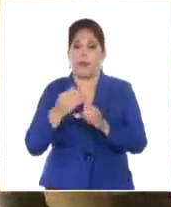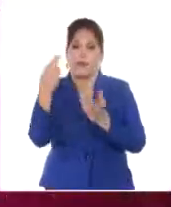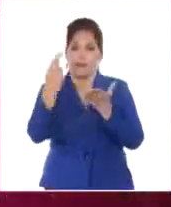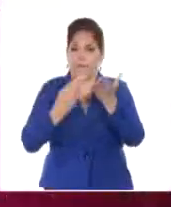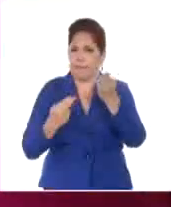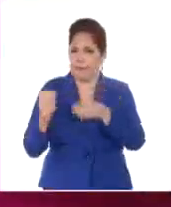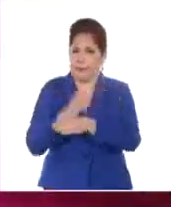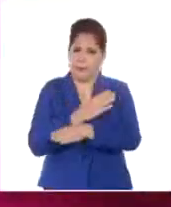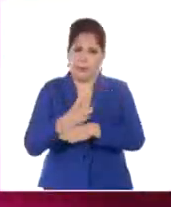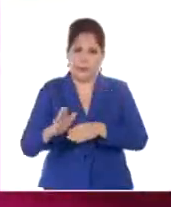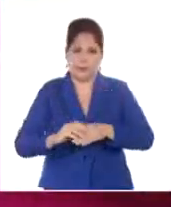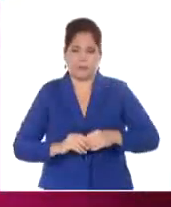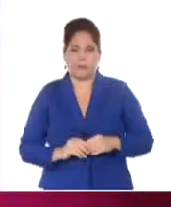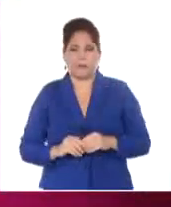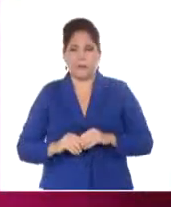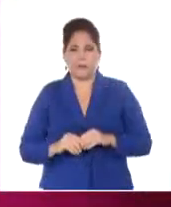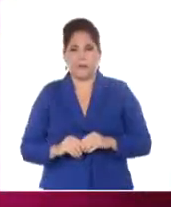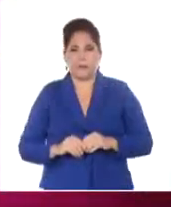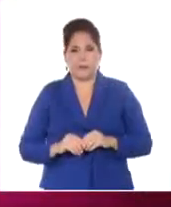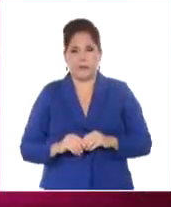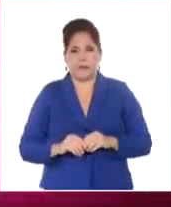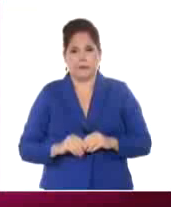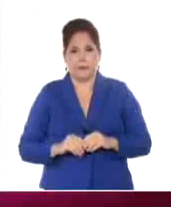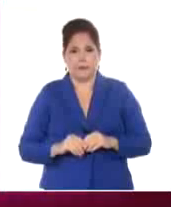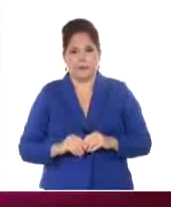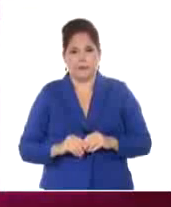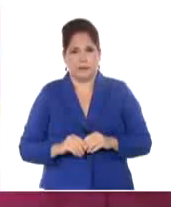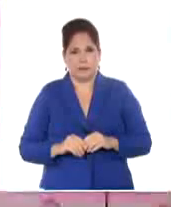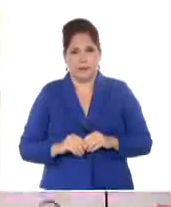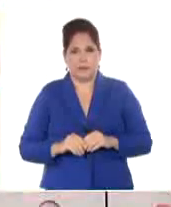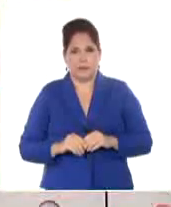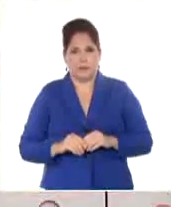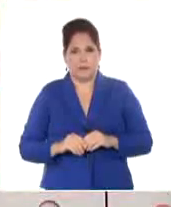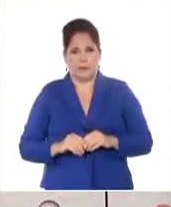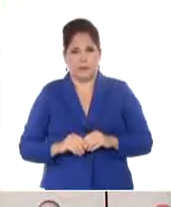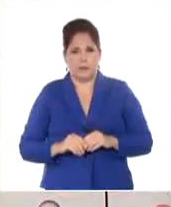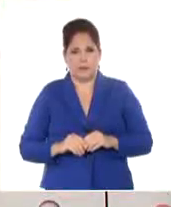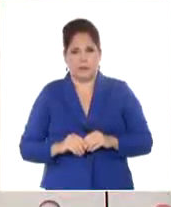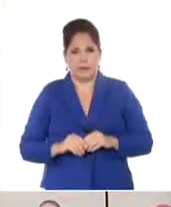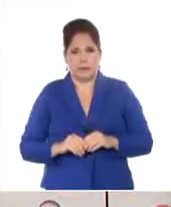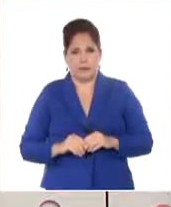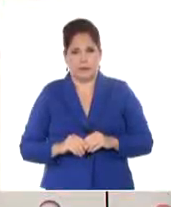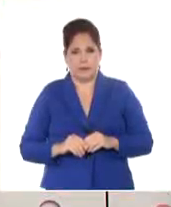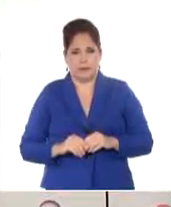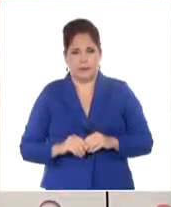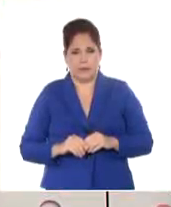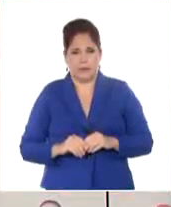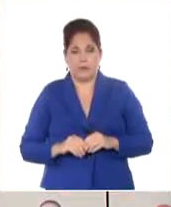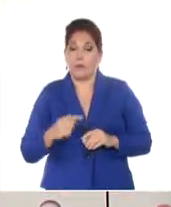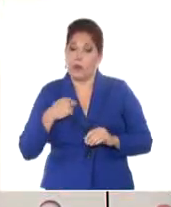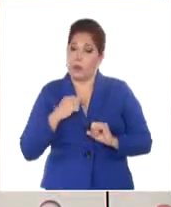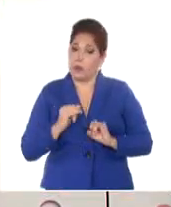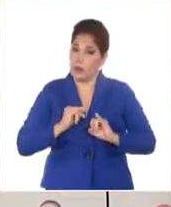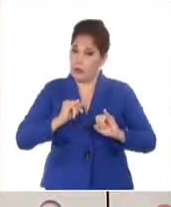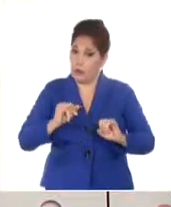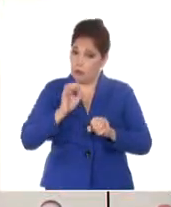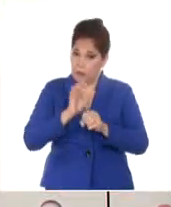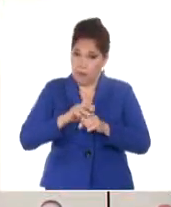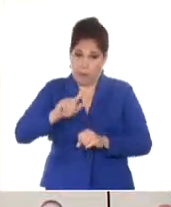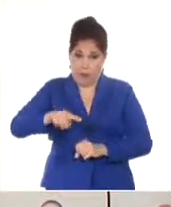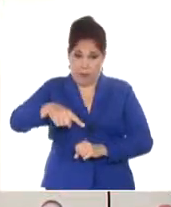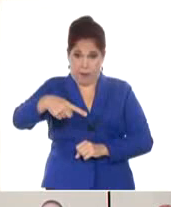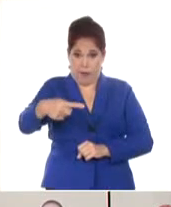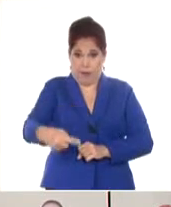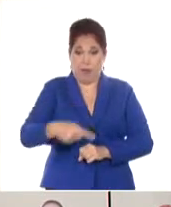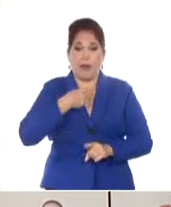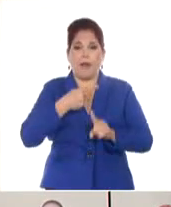AM Amargos, Sistema Informativo de la Televisión Cubana. Y antes de finalizar, le informo que a partir de mañana